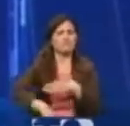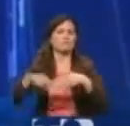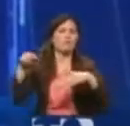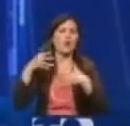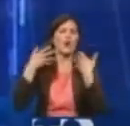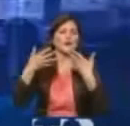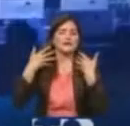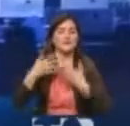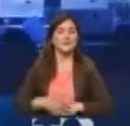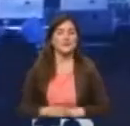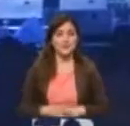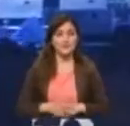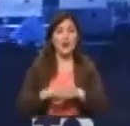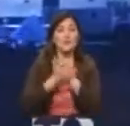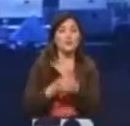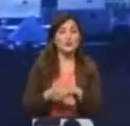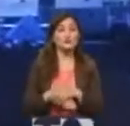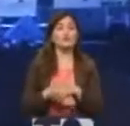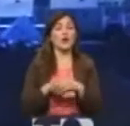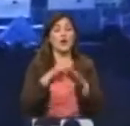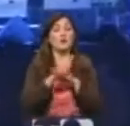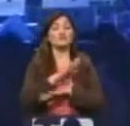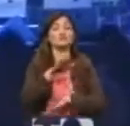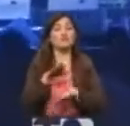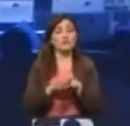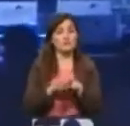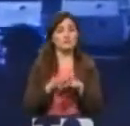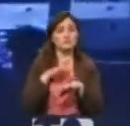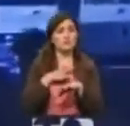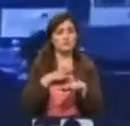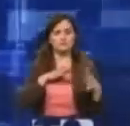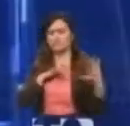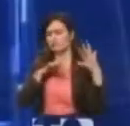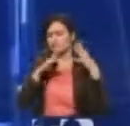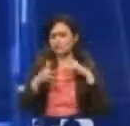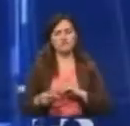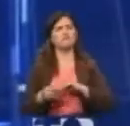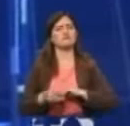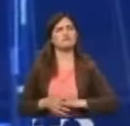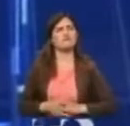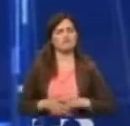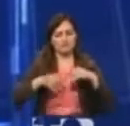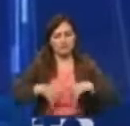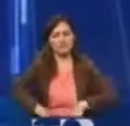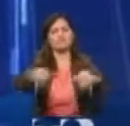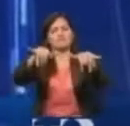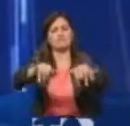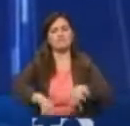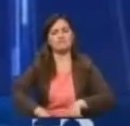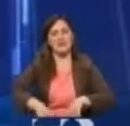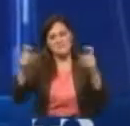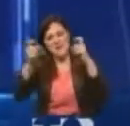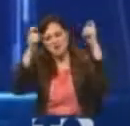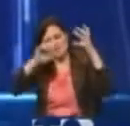de Guayaquil. Aprovechó el espacio para ratificar su espíritu revolucionario. La revolución continúa. ¡Viva